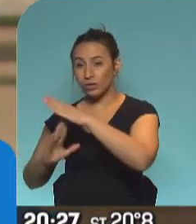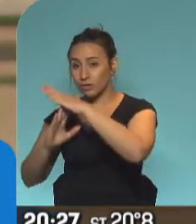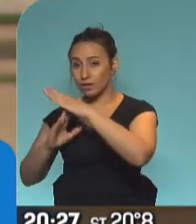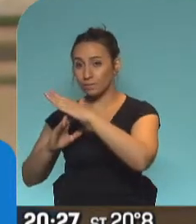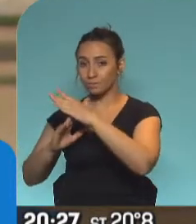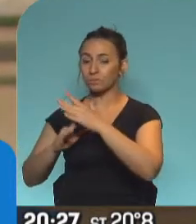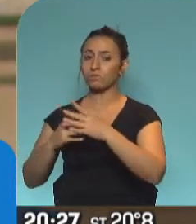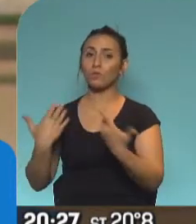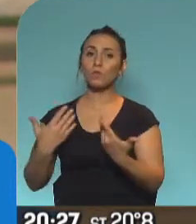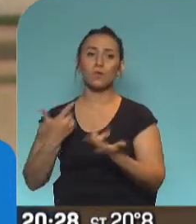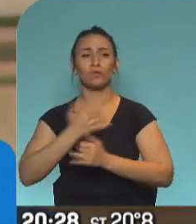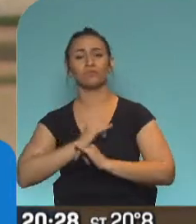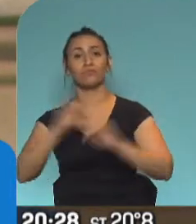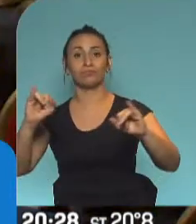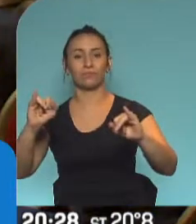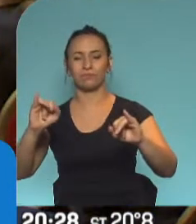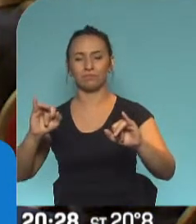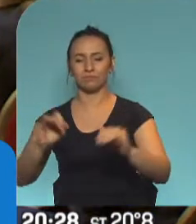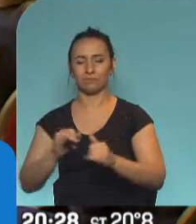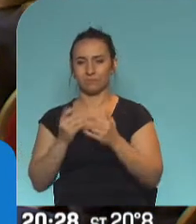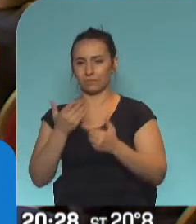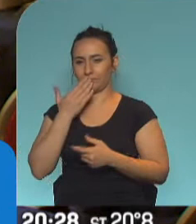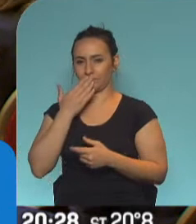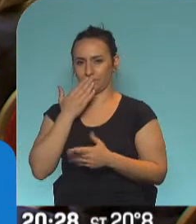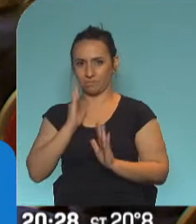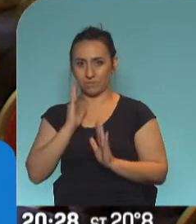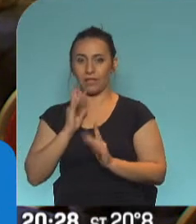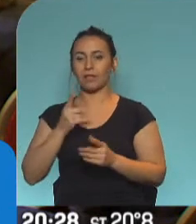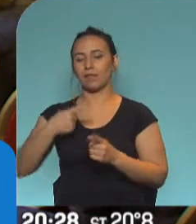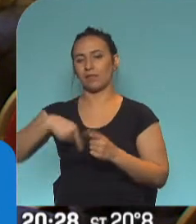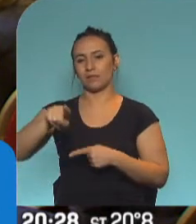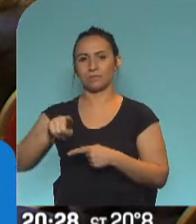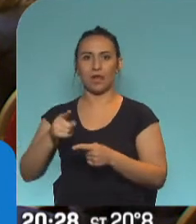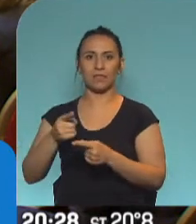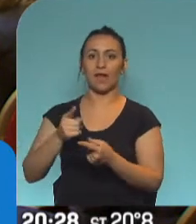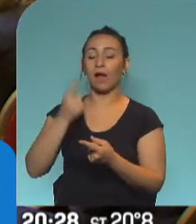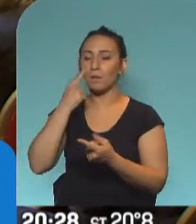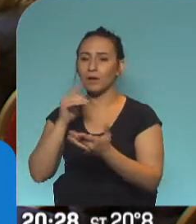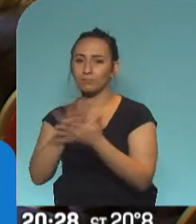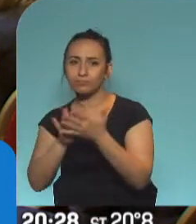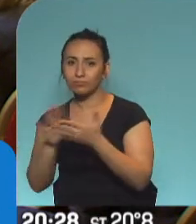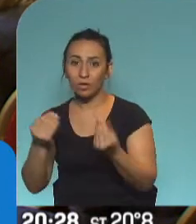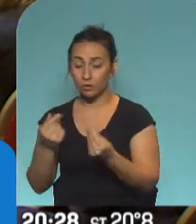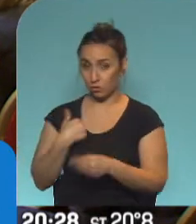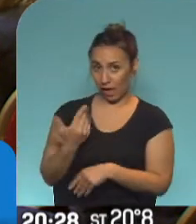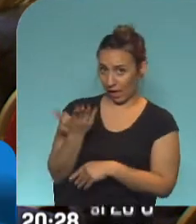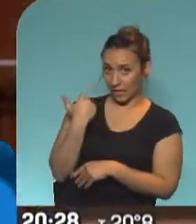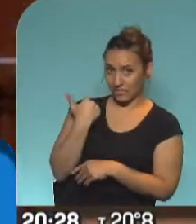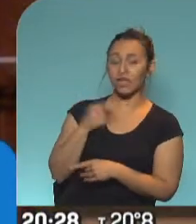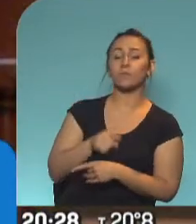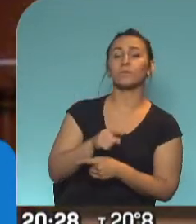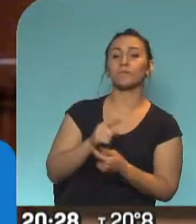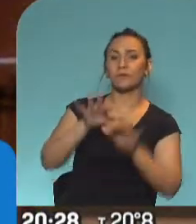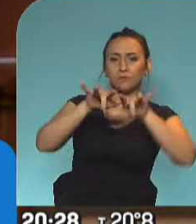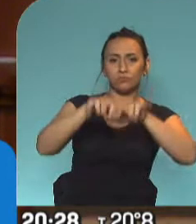pronunciarse, no lo hizo y lo manda a primera instancia. Yo ayer había presentado un escrito en la creencia de